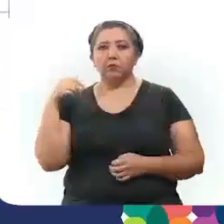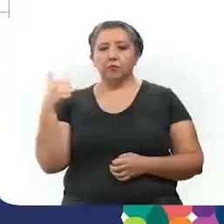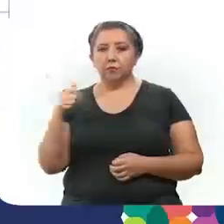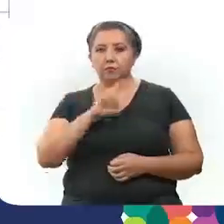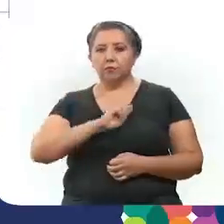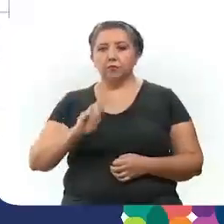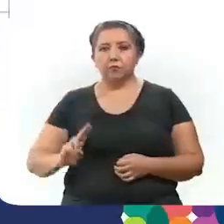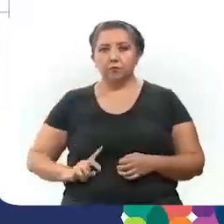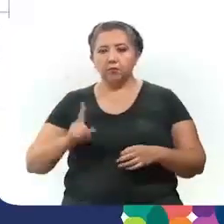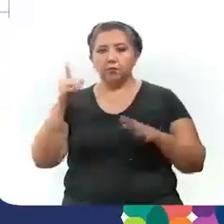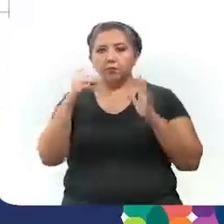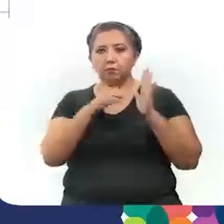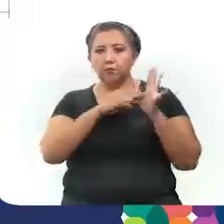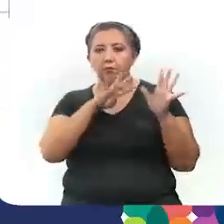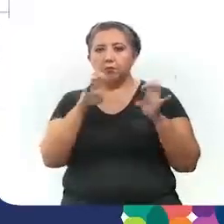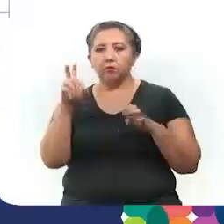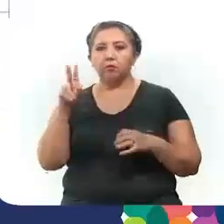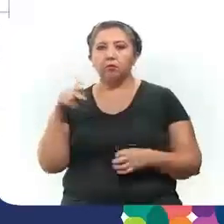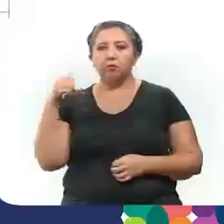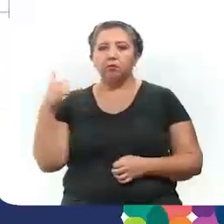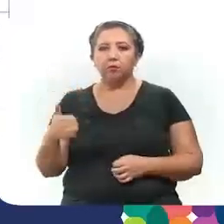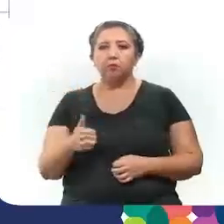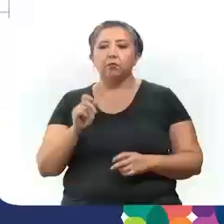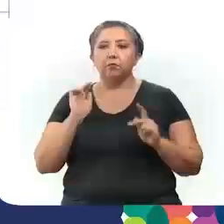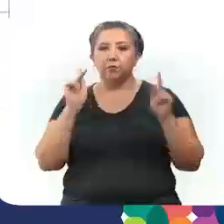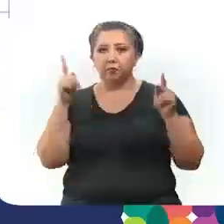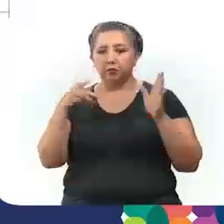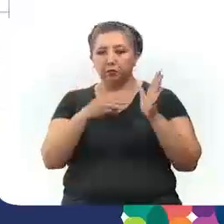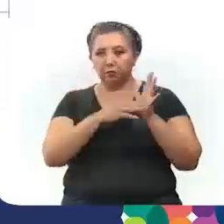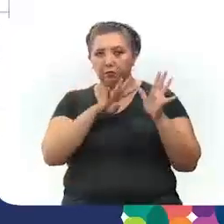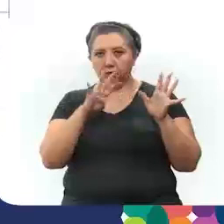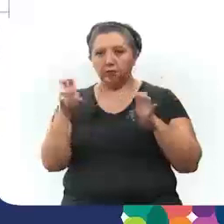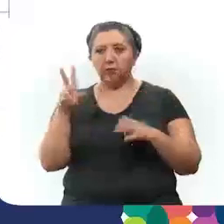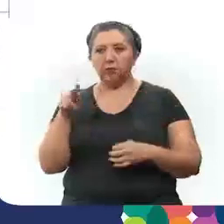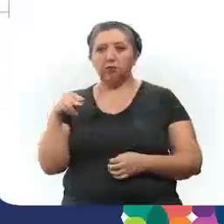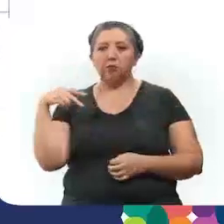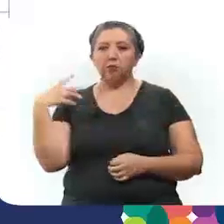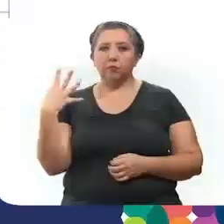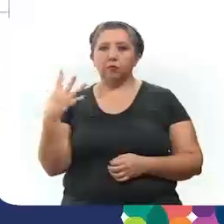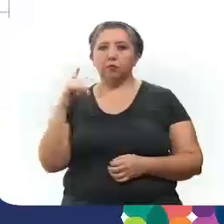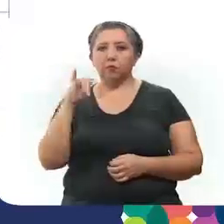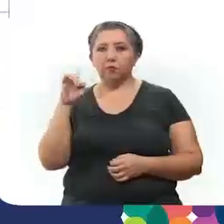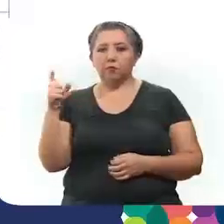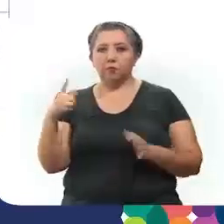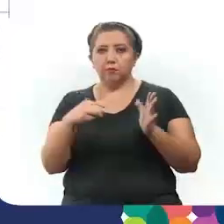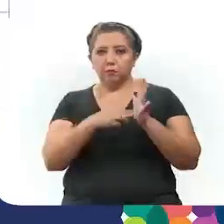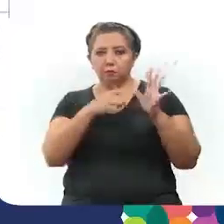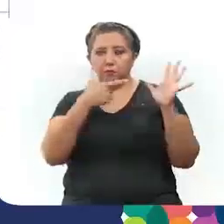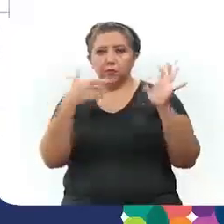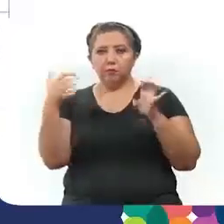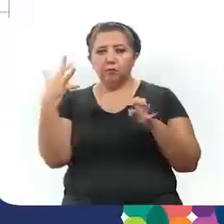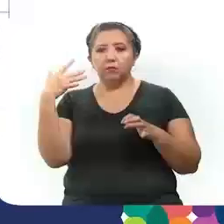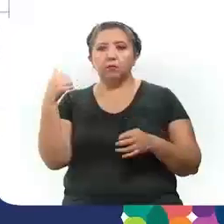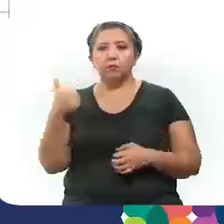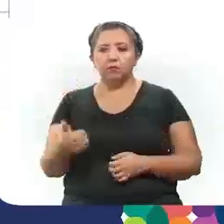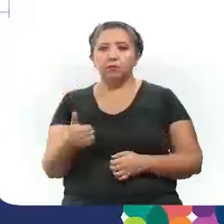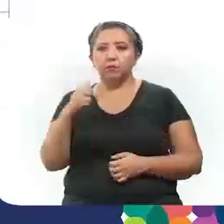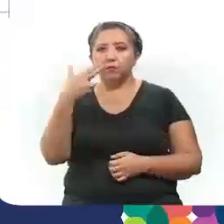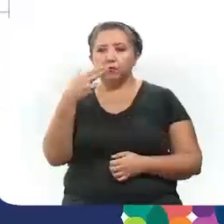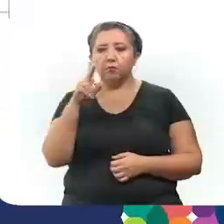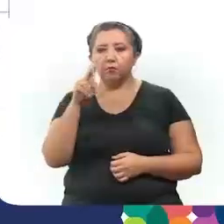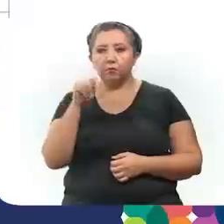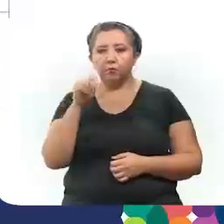Umán, 1.986, Progreso, 1.984, Ticul, 1.756,